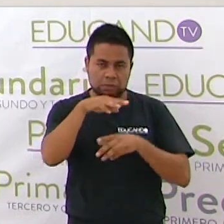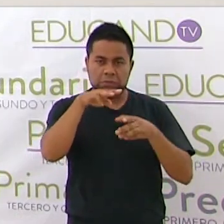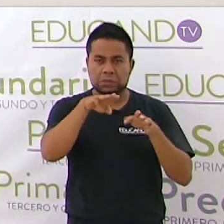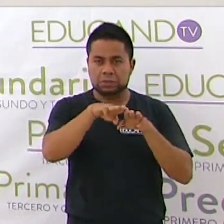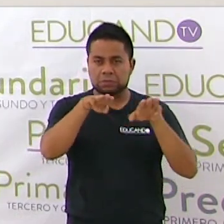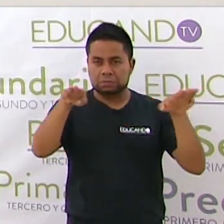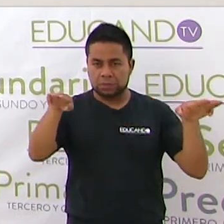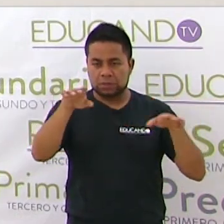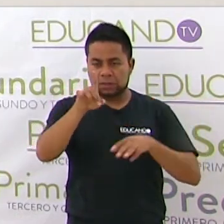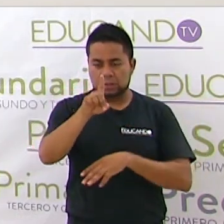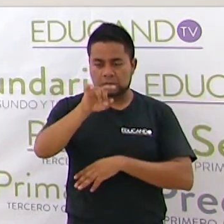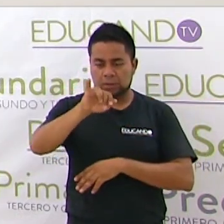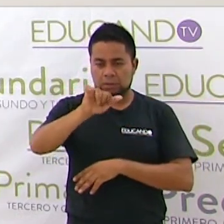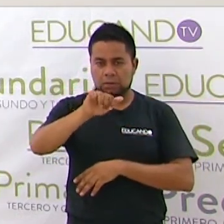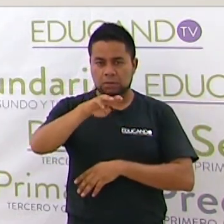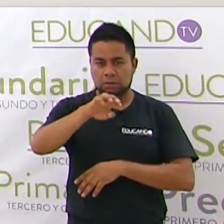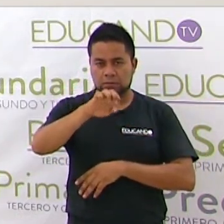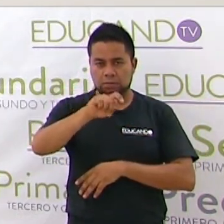Conocemos el